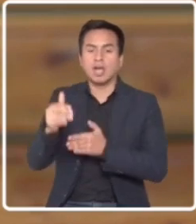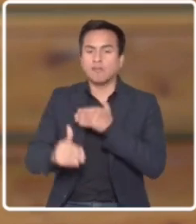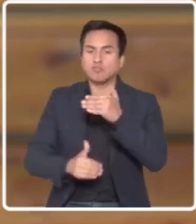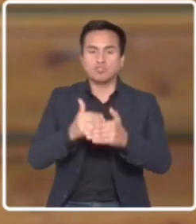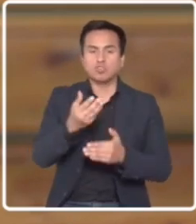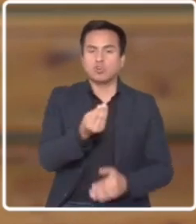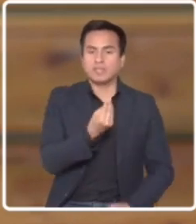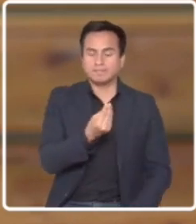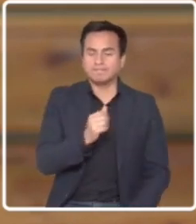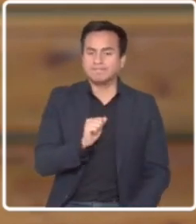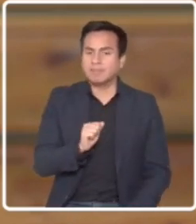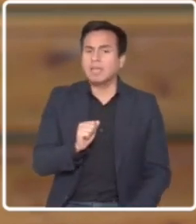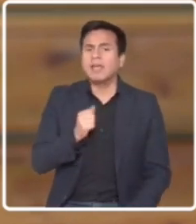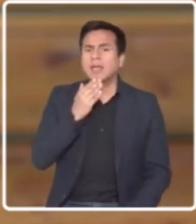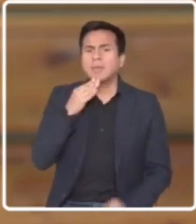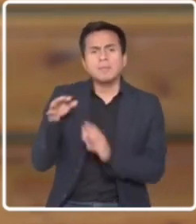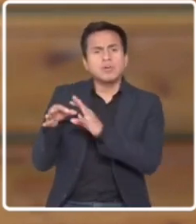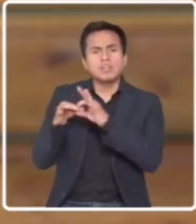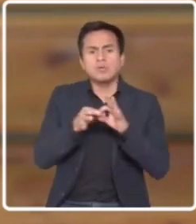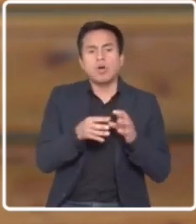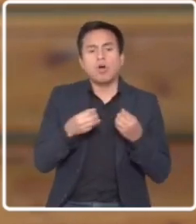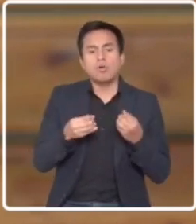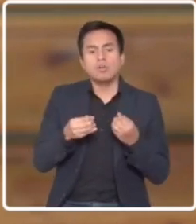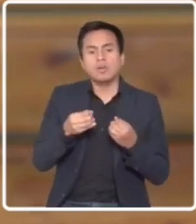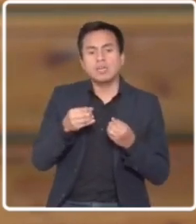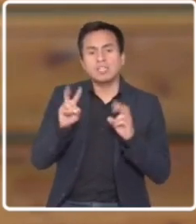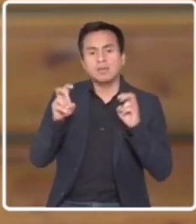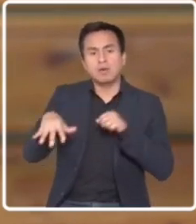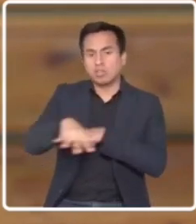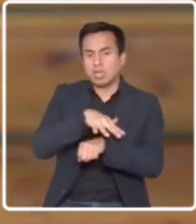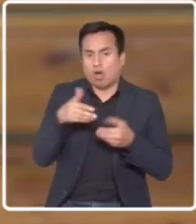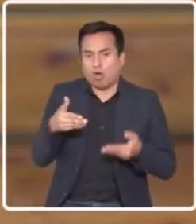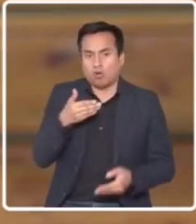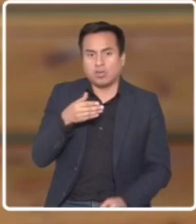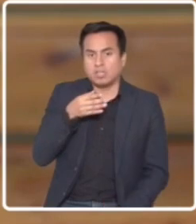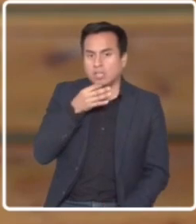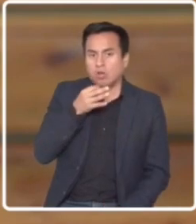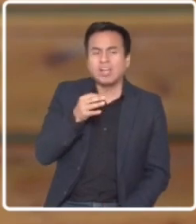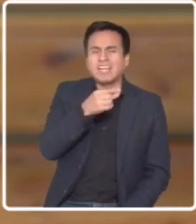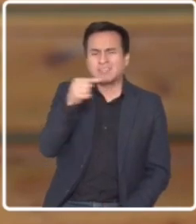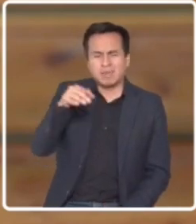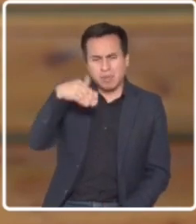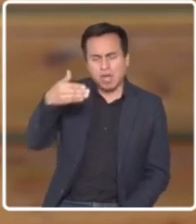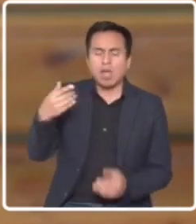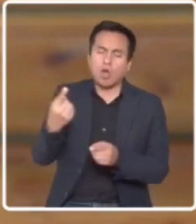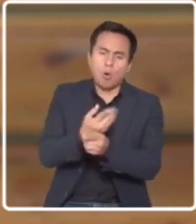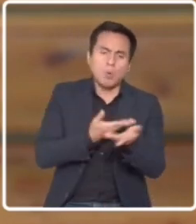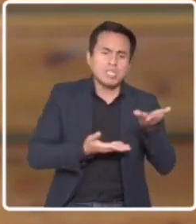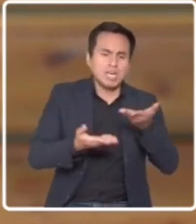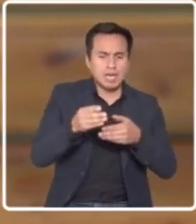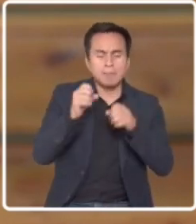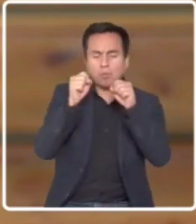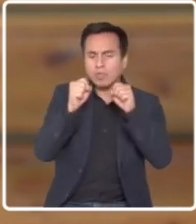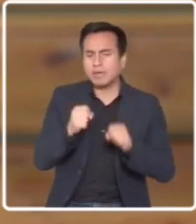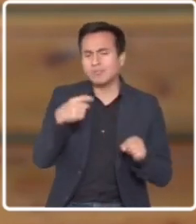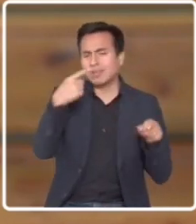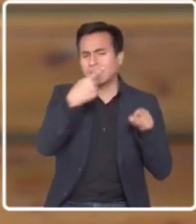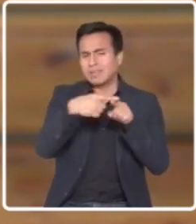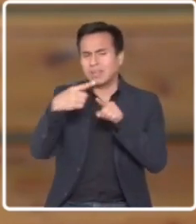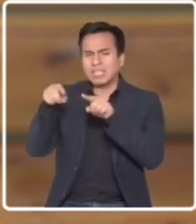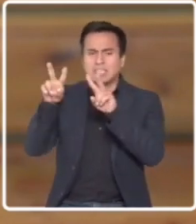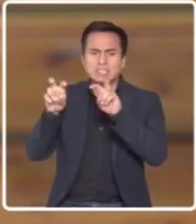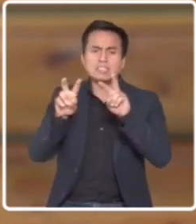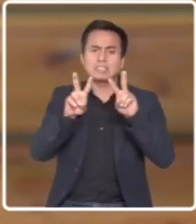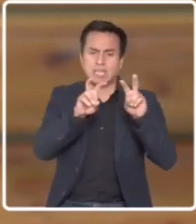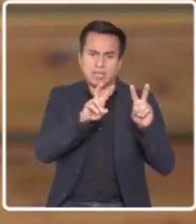funcionan. Y por motivos obvios no me voy a referir a temas de contingencia hoy día, durante la semana podremos conversar sobre los diferentes